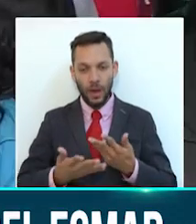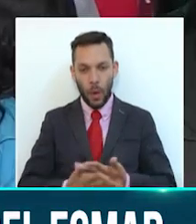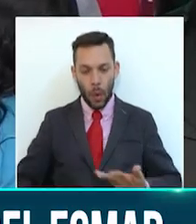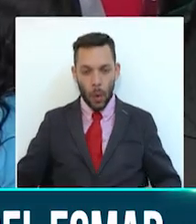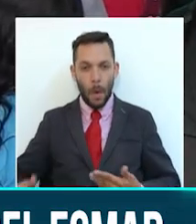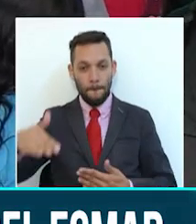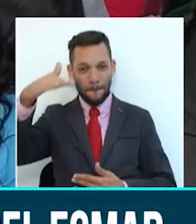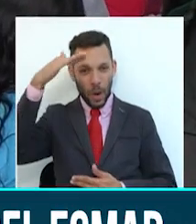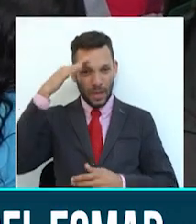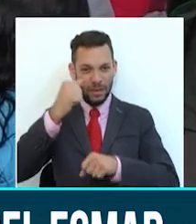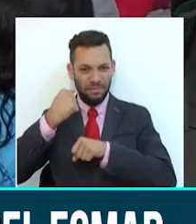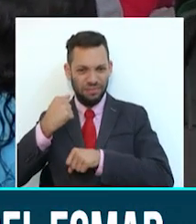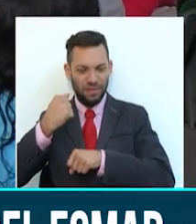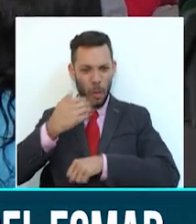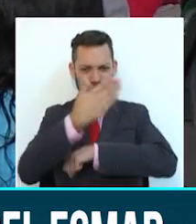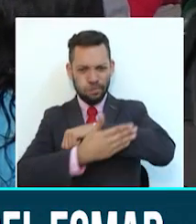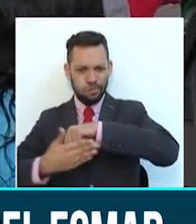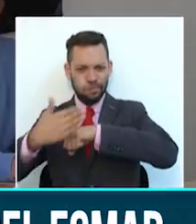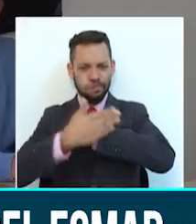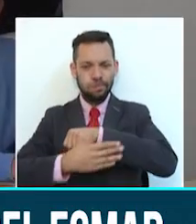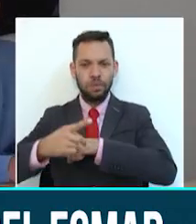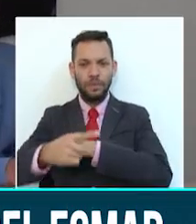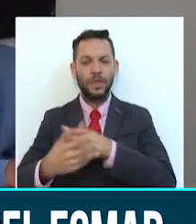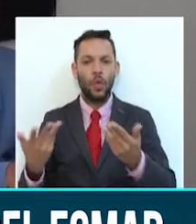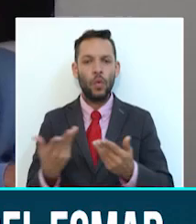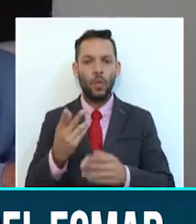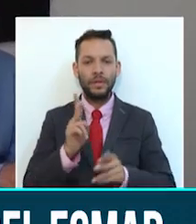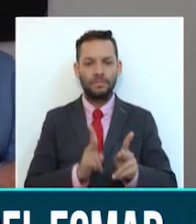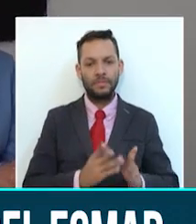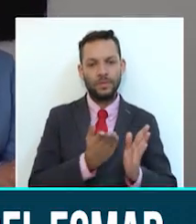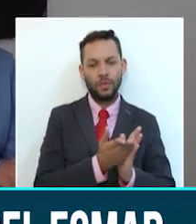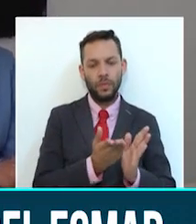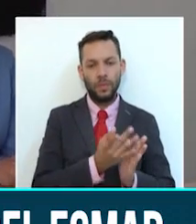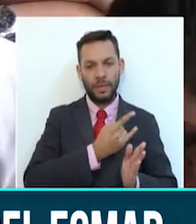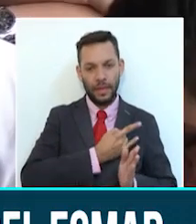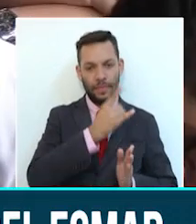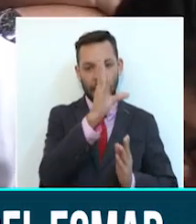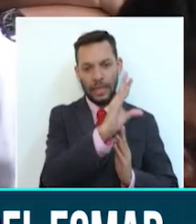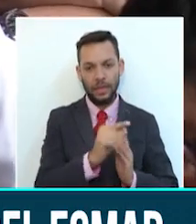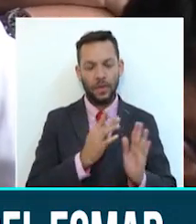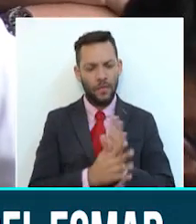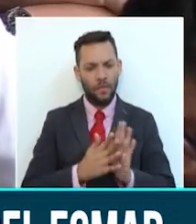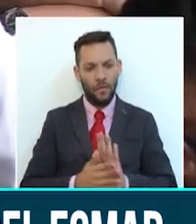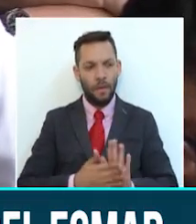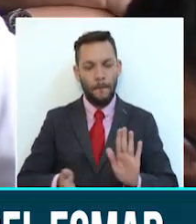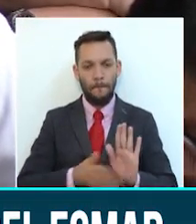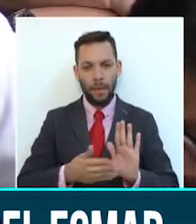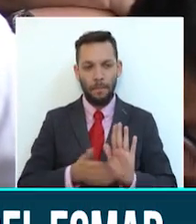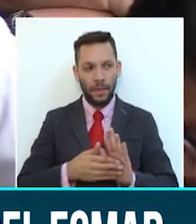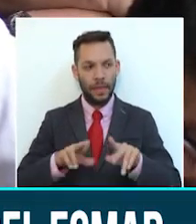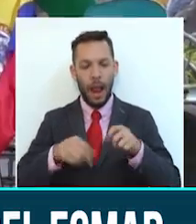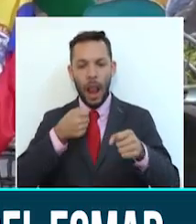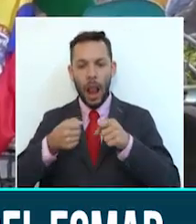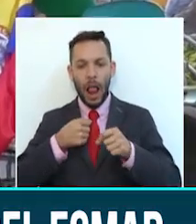Escuadrón Móvil Antidisturbios de la Policía, los estudiantes de la Universidad del Quindío mostraron a los medios de comunicación presentes en la rueda de